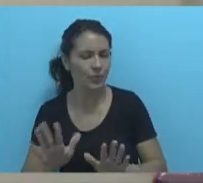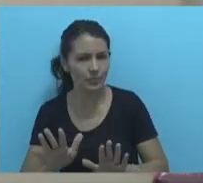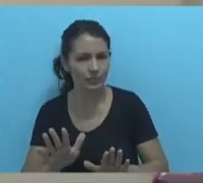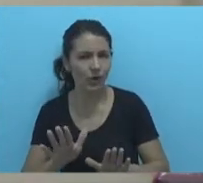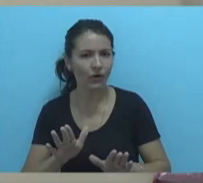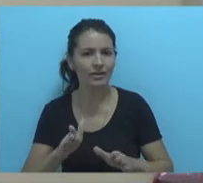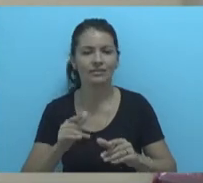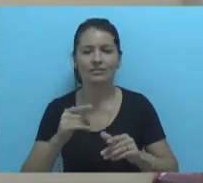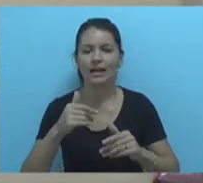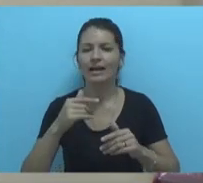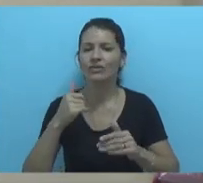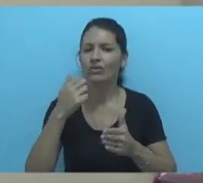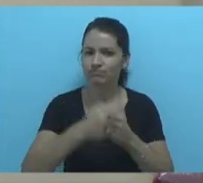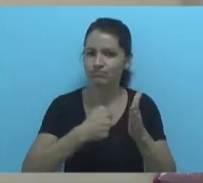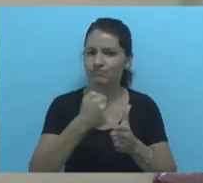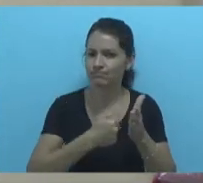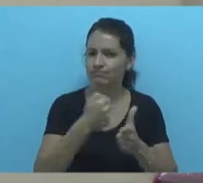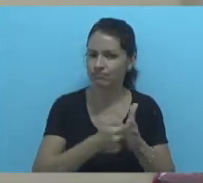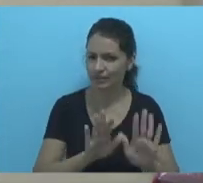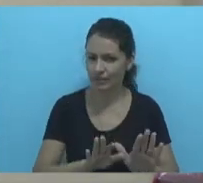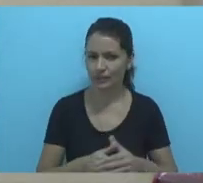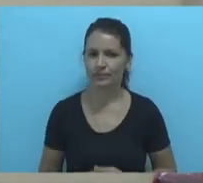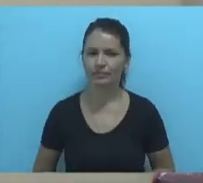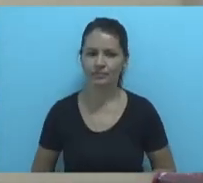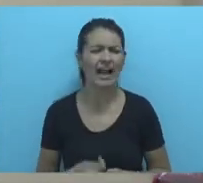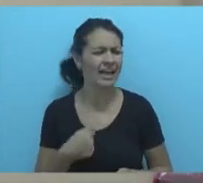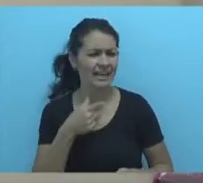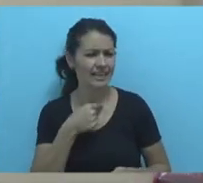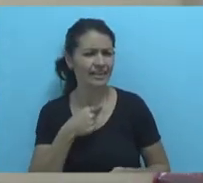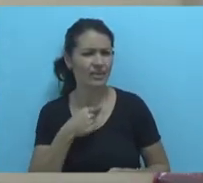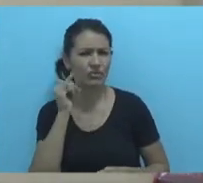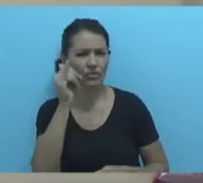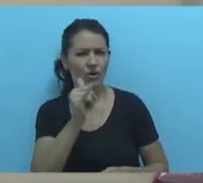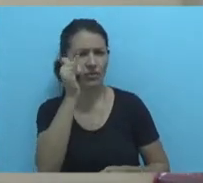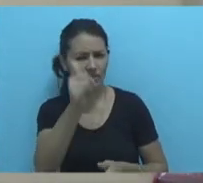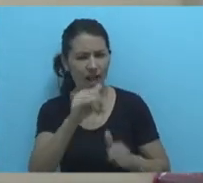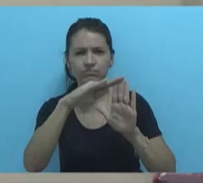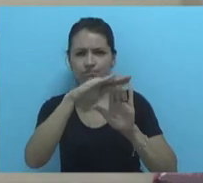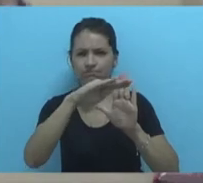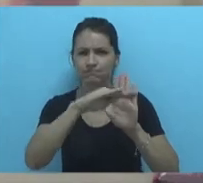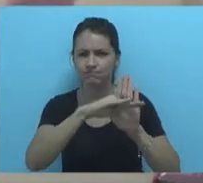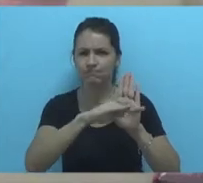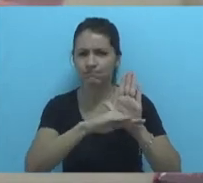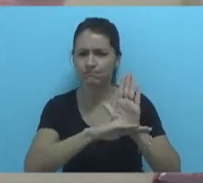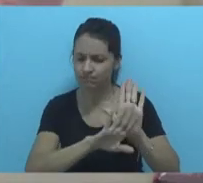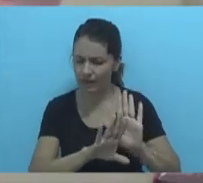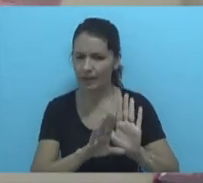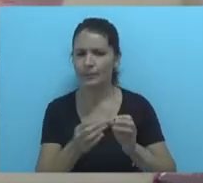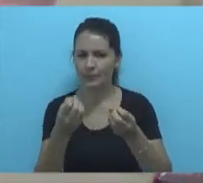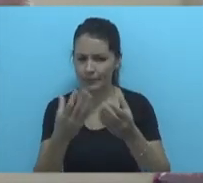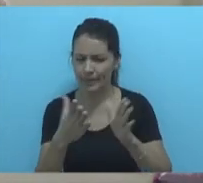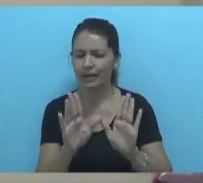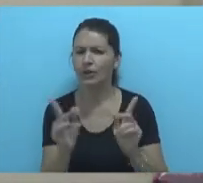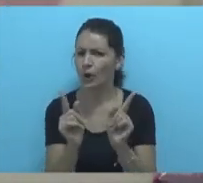nacional. Me voy a permitir hacer una historización precisa, concreta, no tan larga,